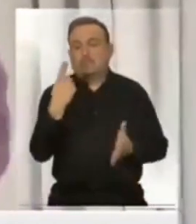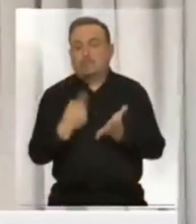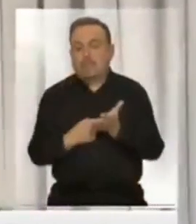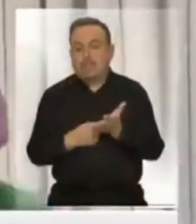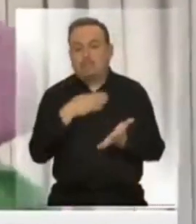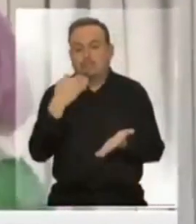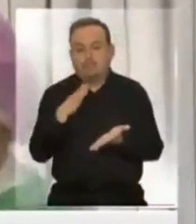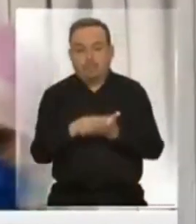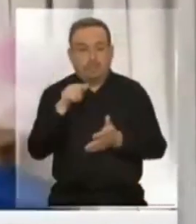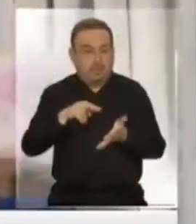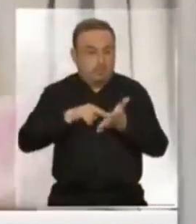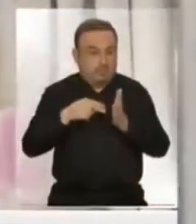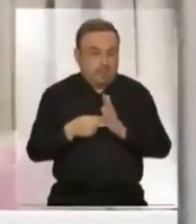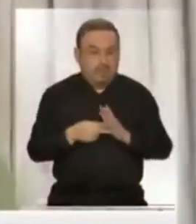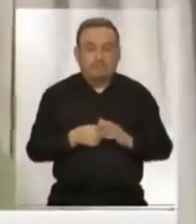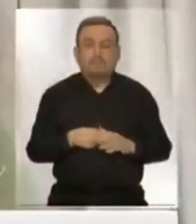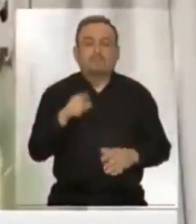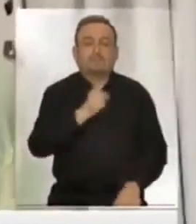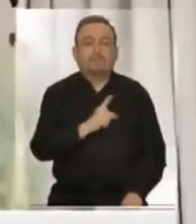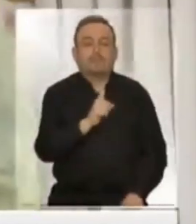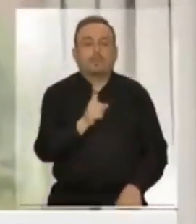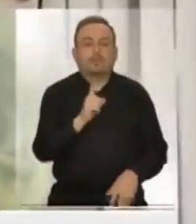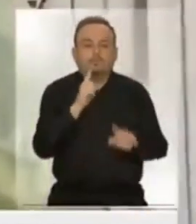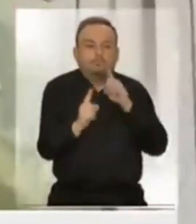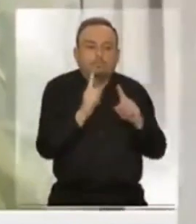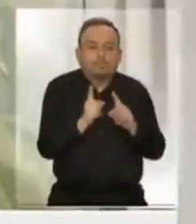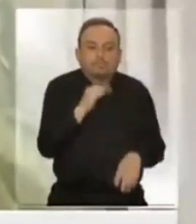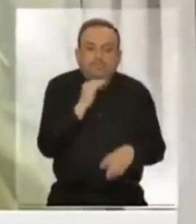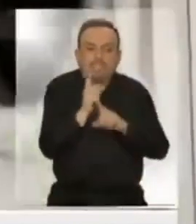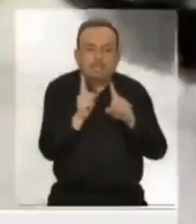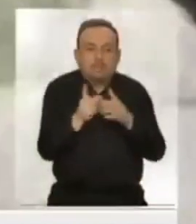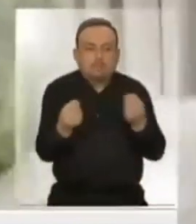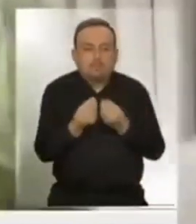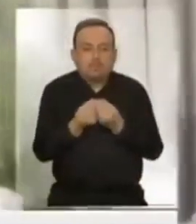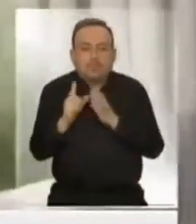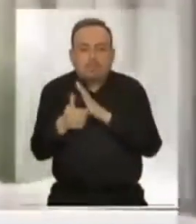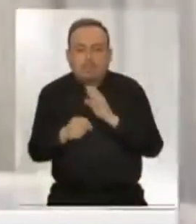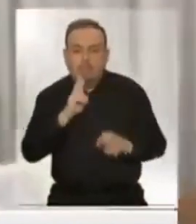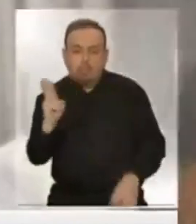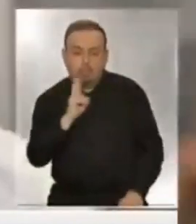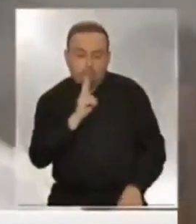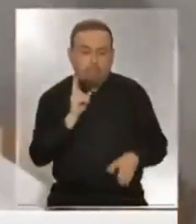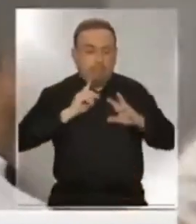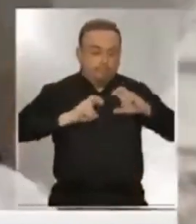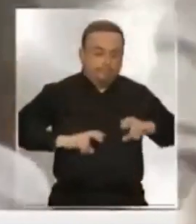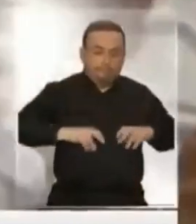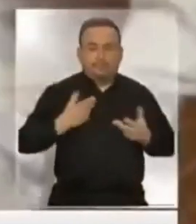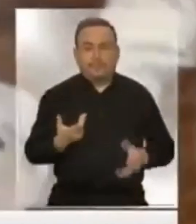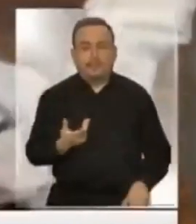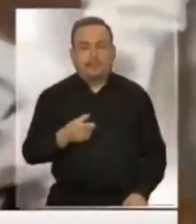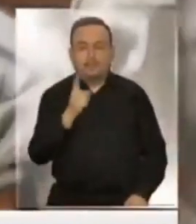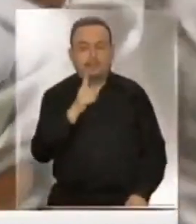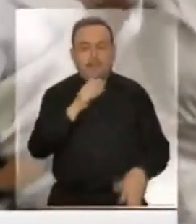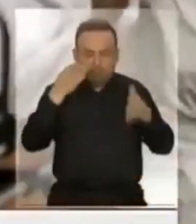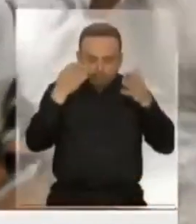descomunal de casos. De hecho, yo me estuve fijando porque los casos que plantea la editorial son bastante viejos. En el día de ayer